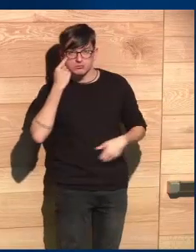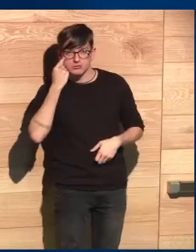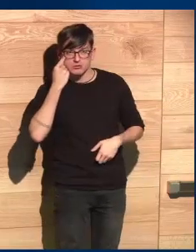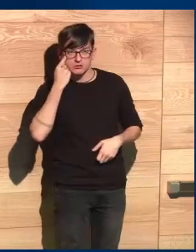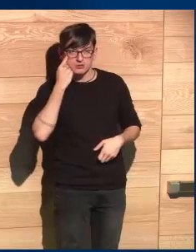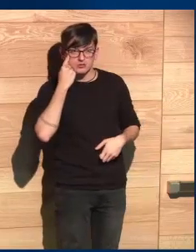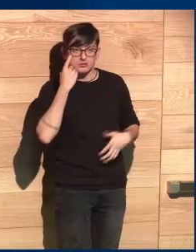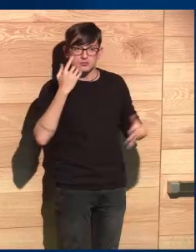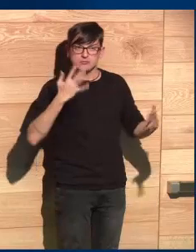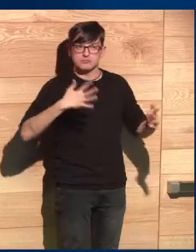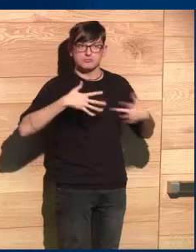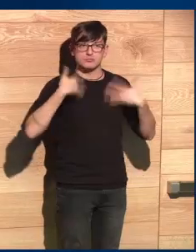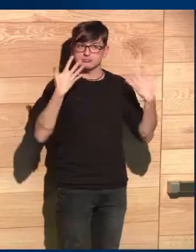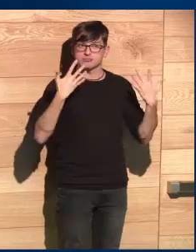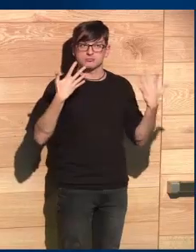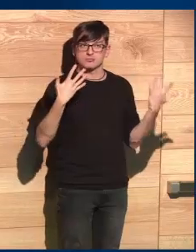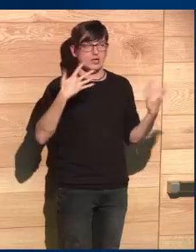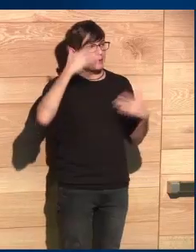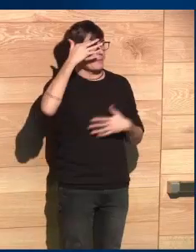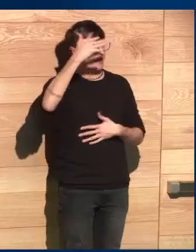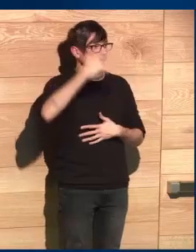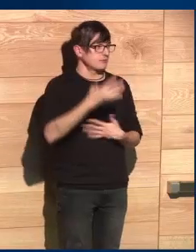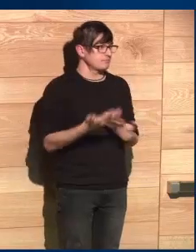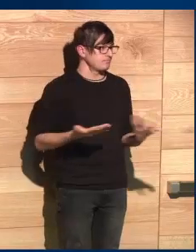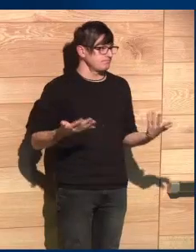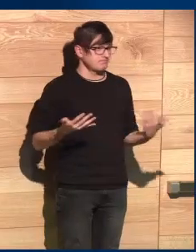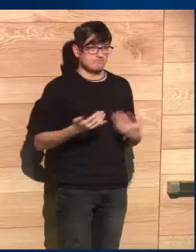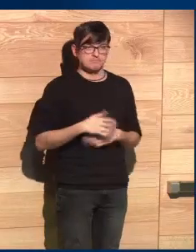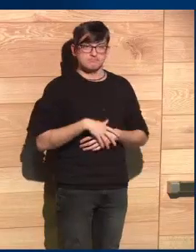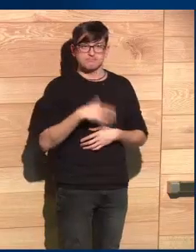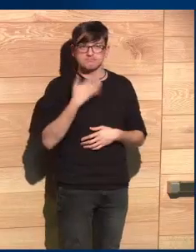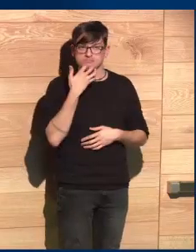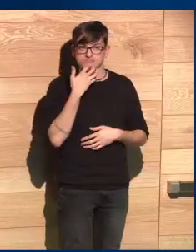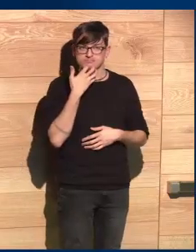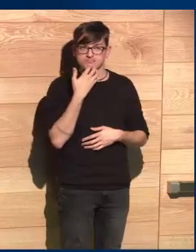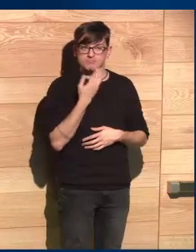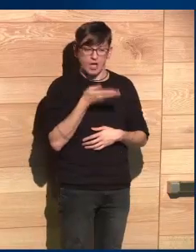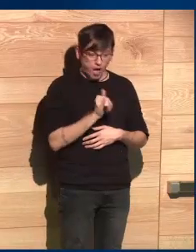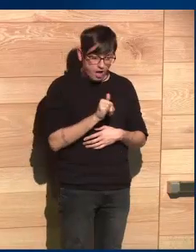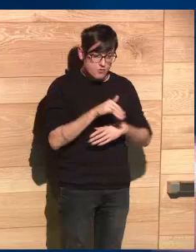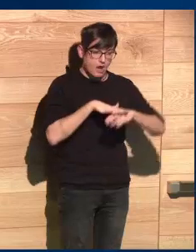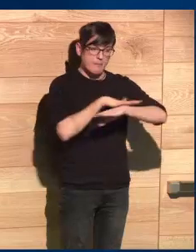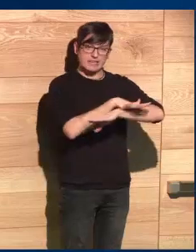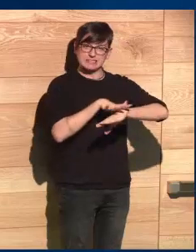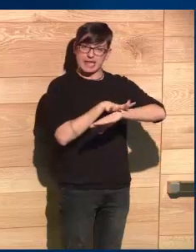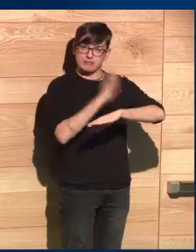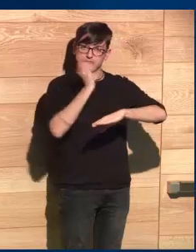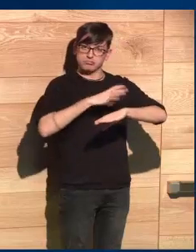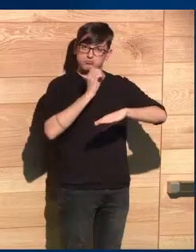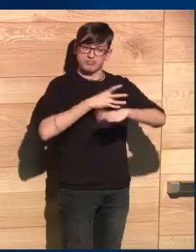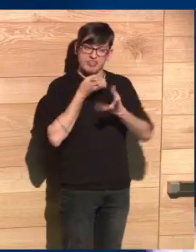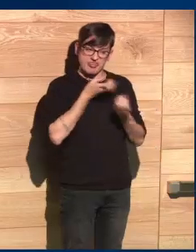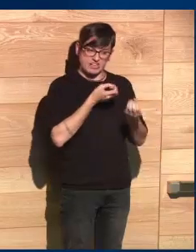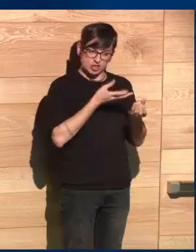de reconocimiento facial, porque si, imagínate, esto es fácil, hay una base de datos de